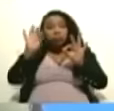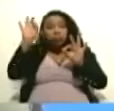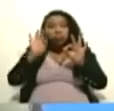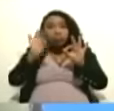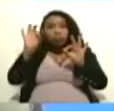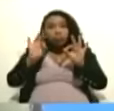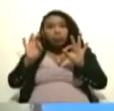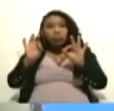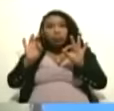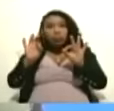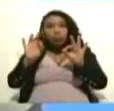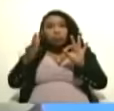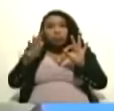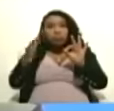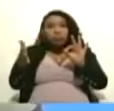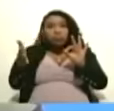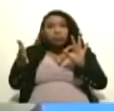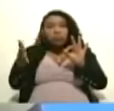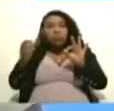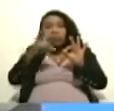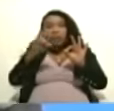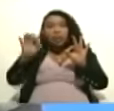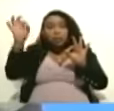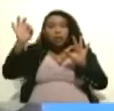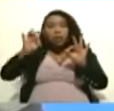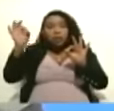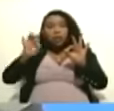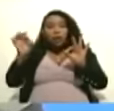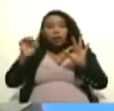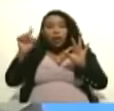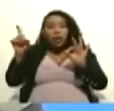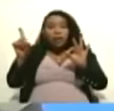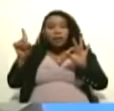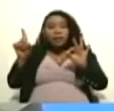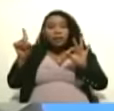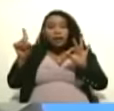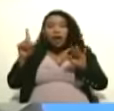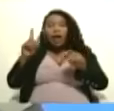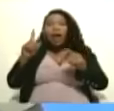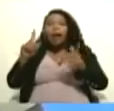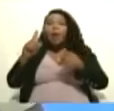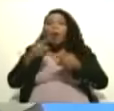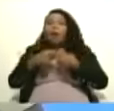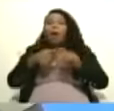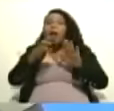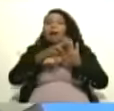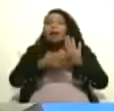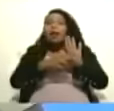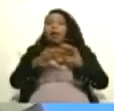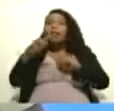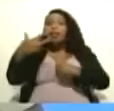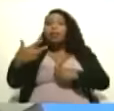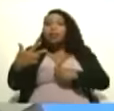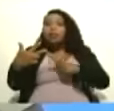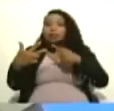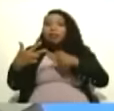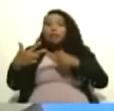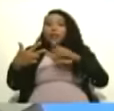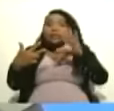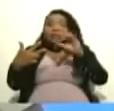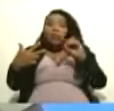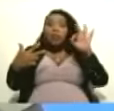A cuánto lo proyecta a 100% es una regla de tres si cuando transmitió el